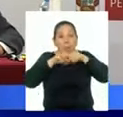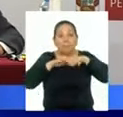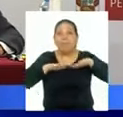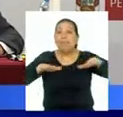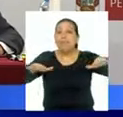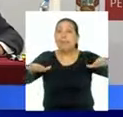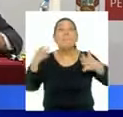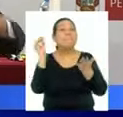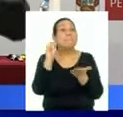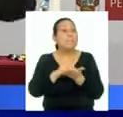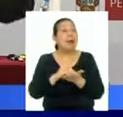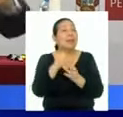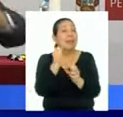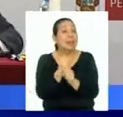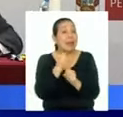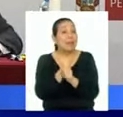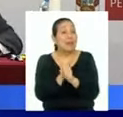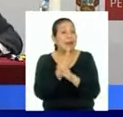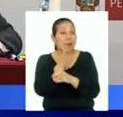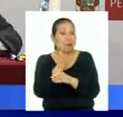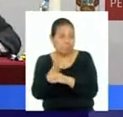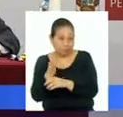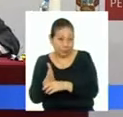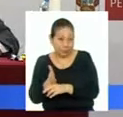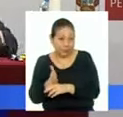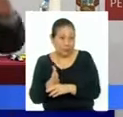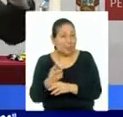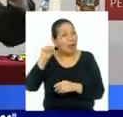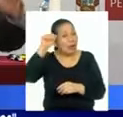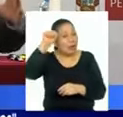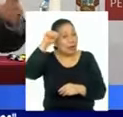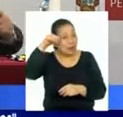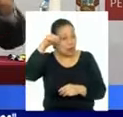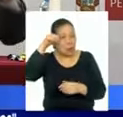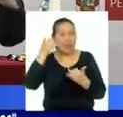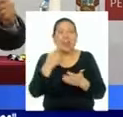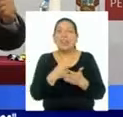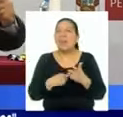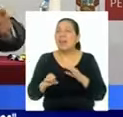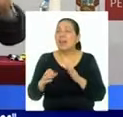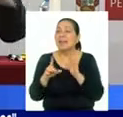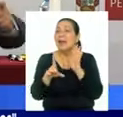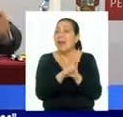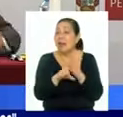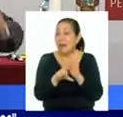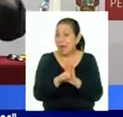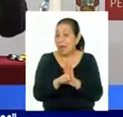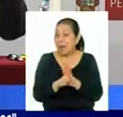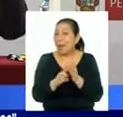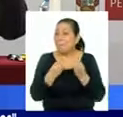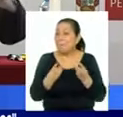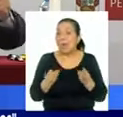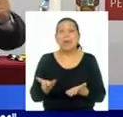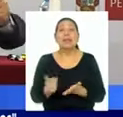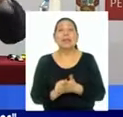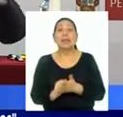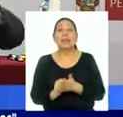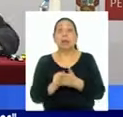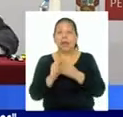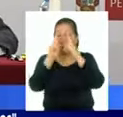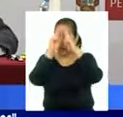se ha intensificado el trabajo para llegar al policía y recordarle qué es lo que establece la ley en materia de uso de la fuerza y